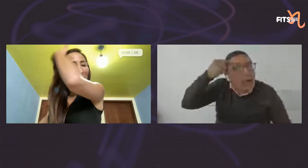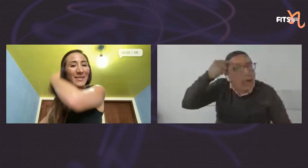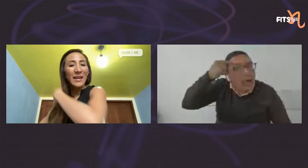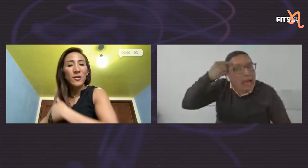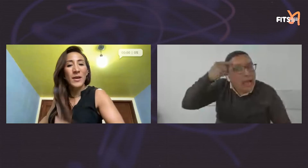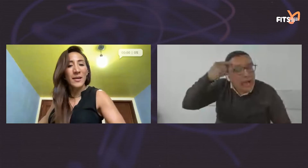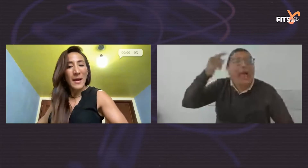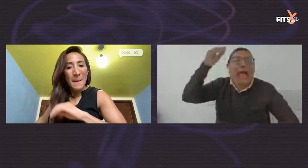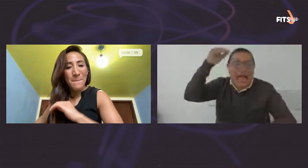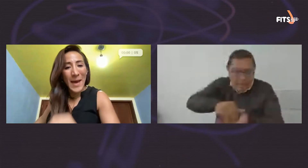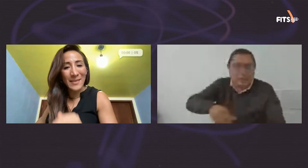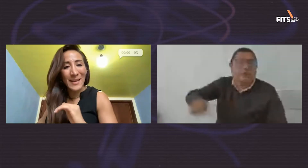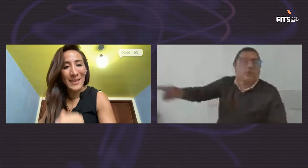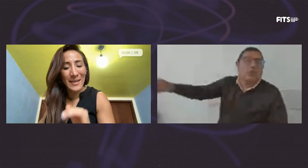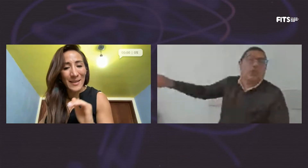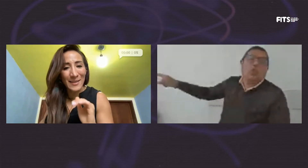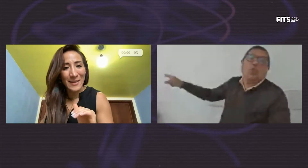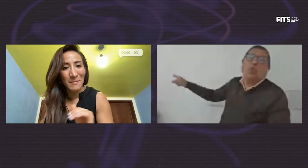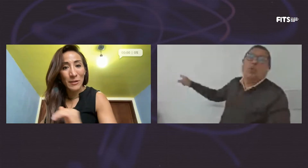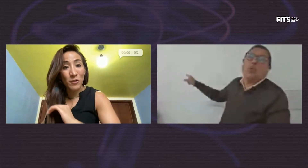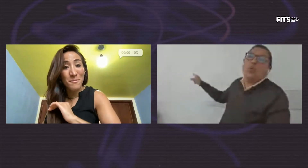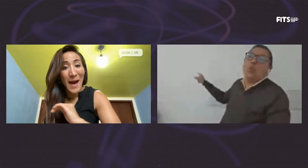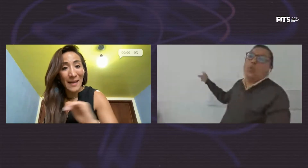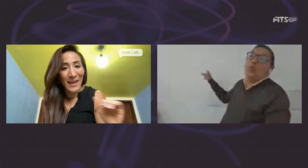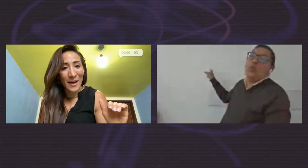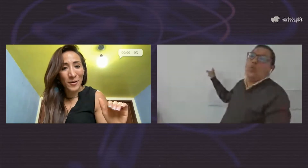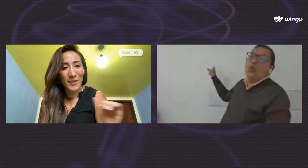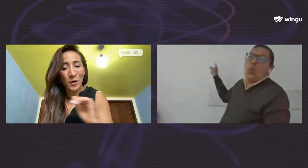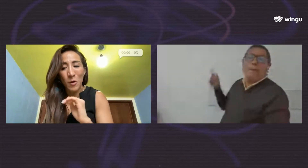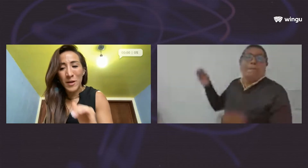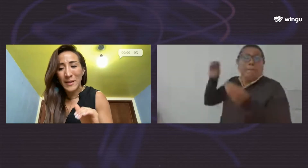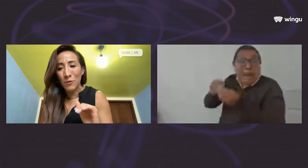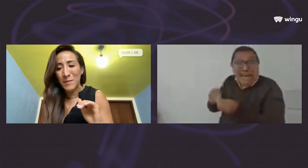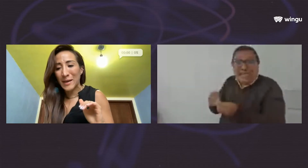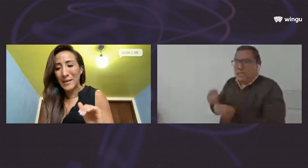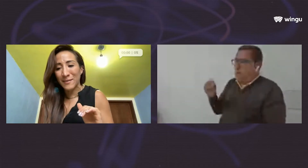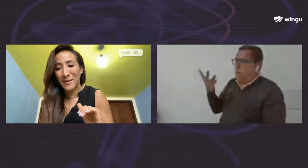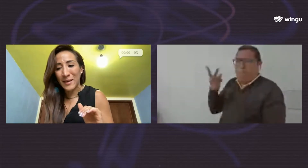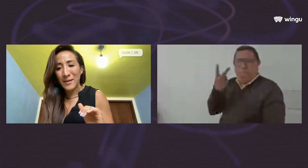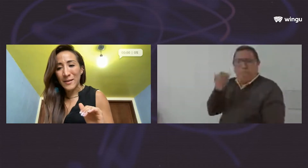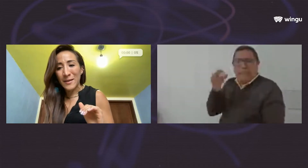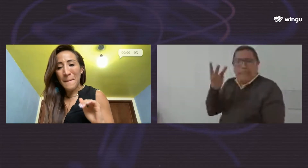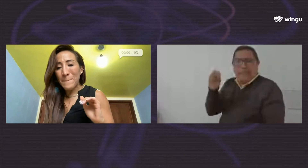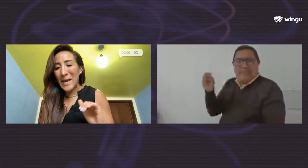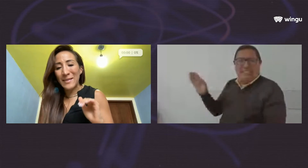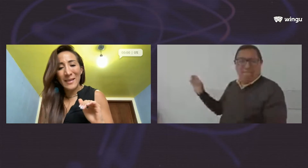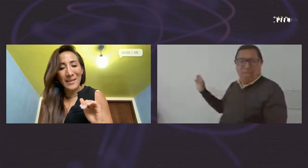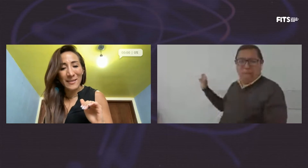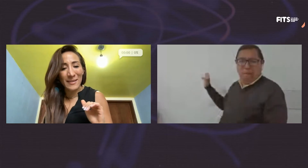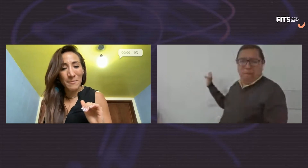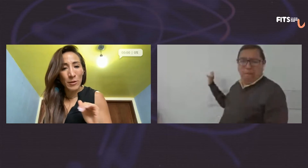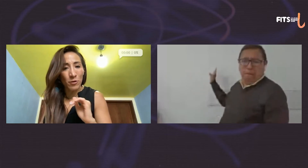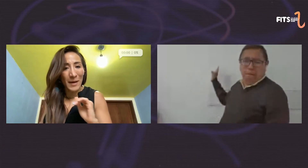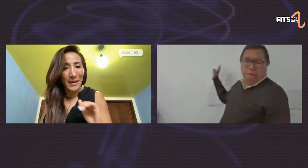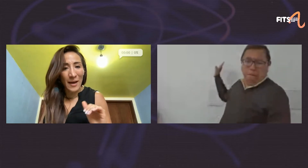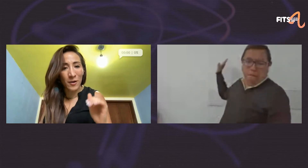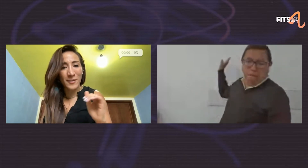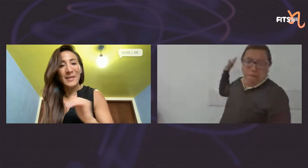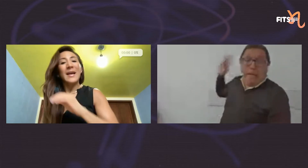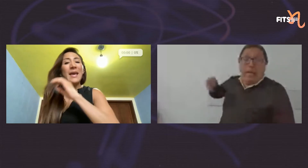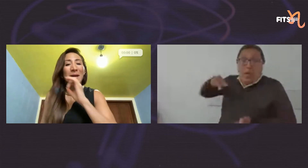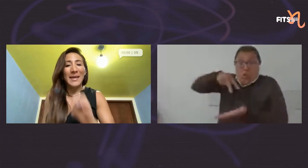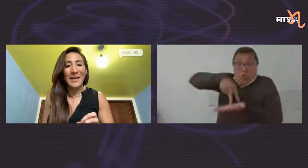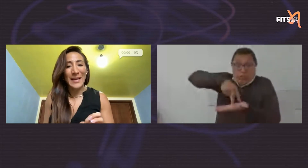ejercicio, intentando ir 20, 30 centímetros más lejos de como ahorita lo imaginaste. 20, 30 centímetros más